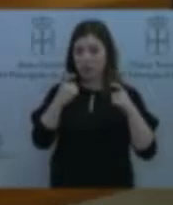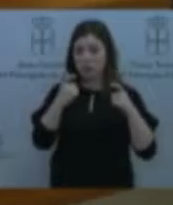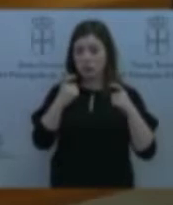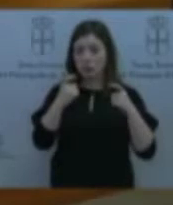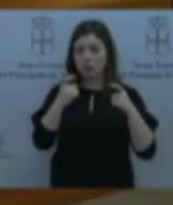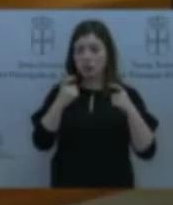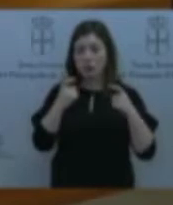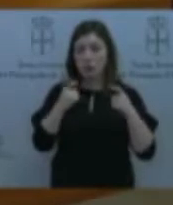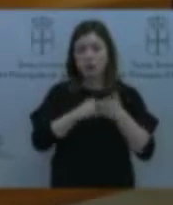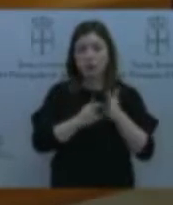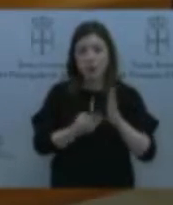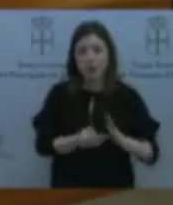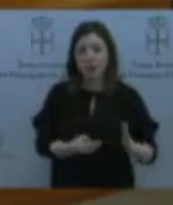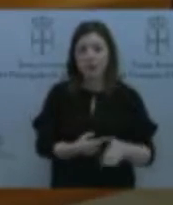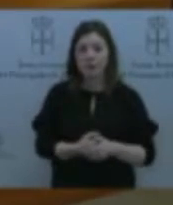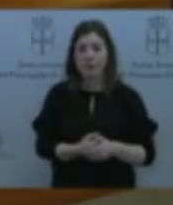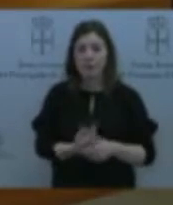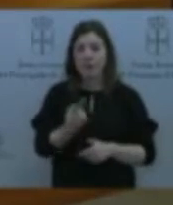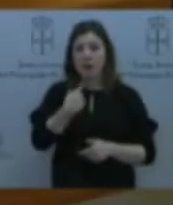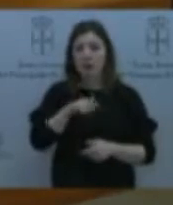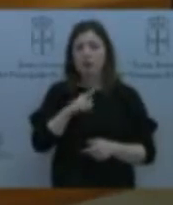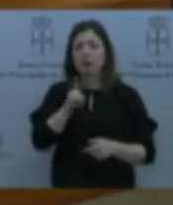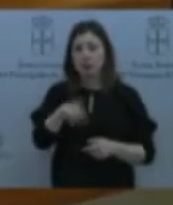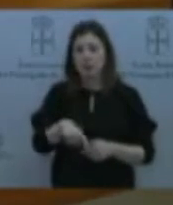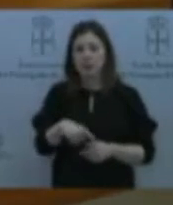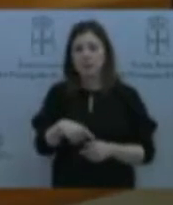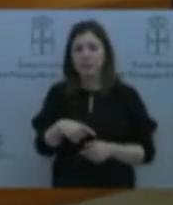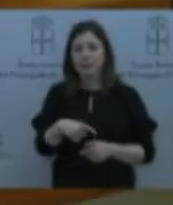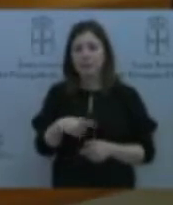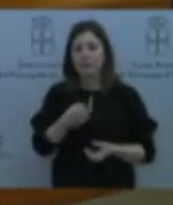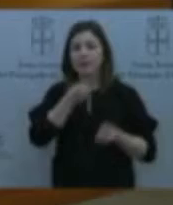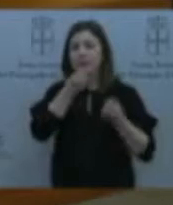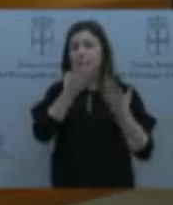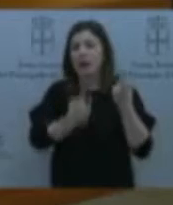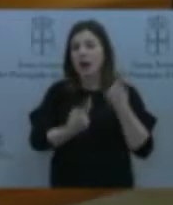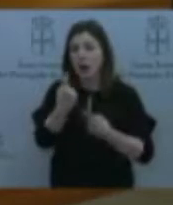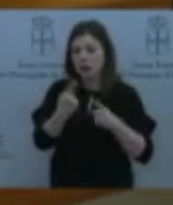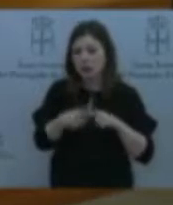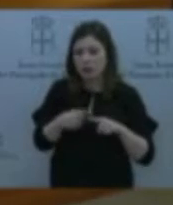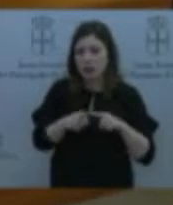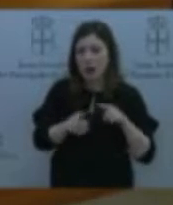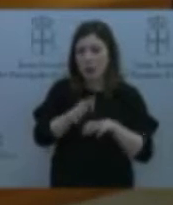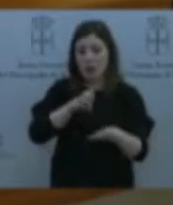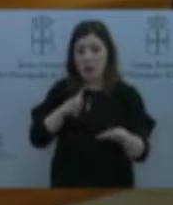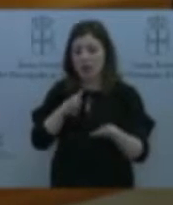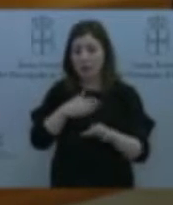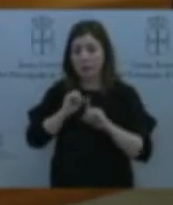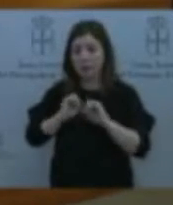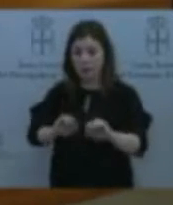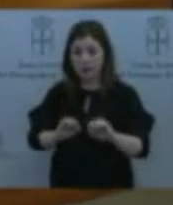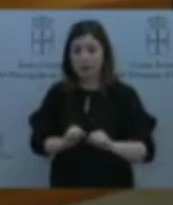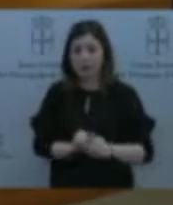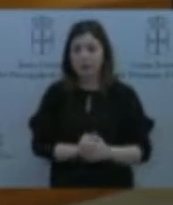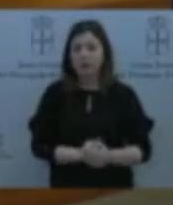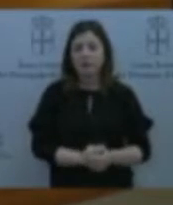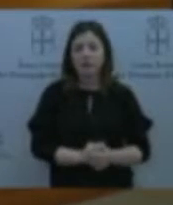pusimos cosas sobre la mesa, algunas se consiguieron, la mayoría las bloquearon, en esta ley Frankenstein que terminó siendo, ¿no? Se habló de